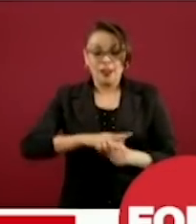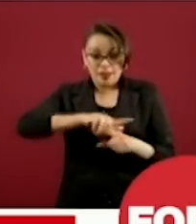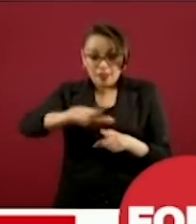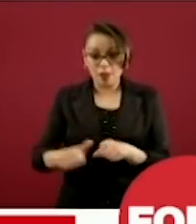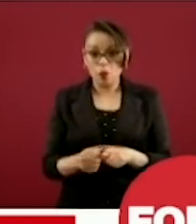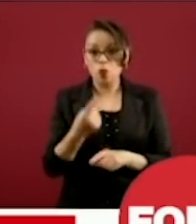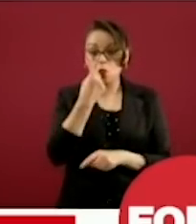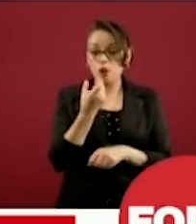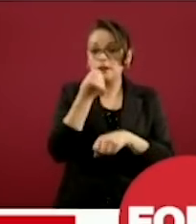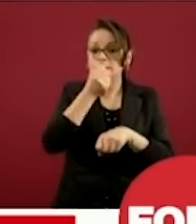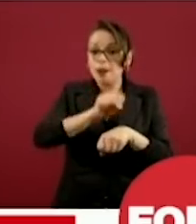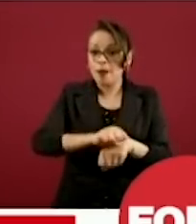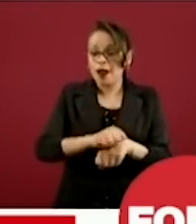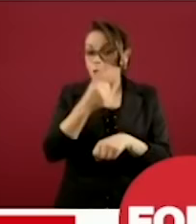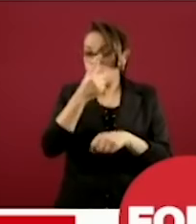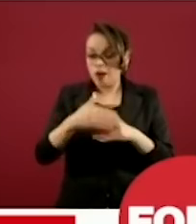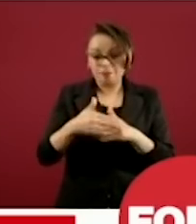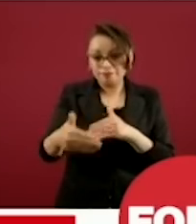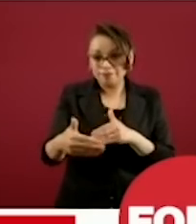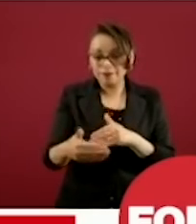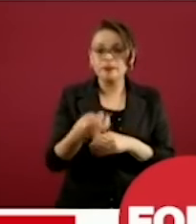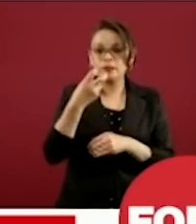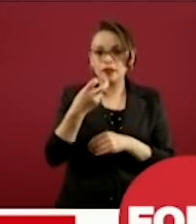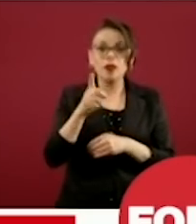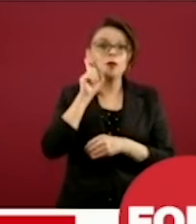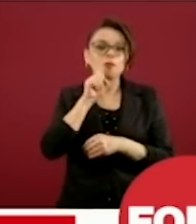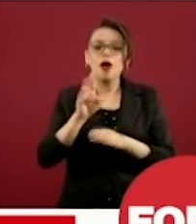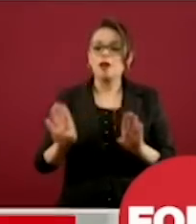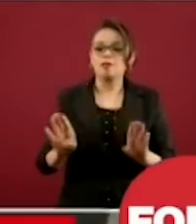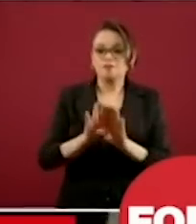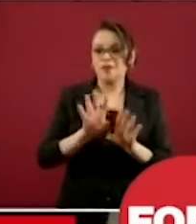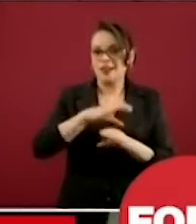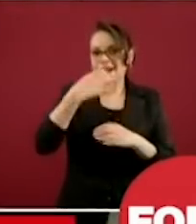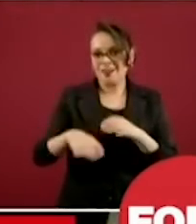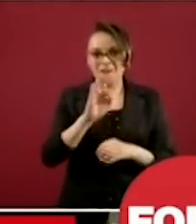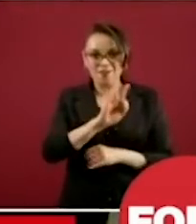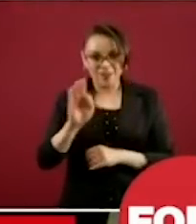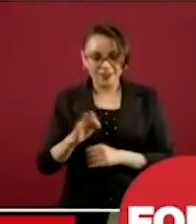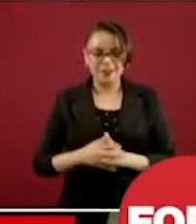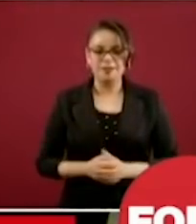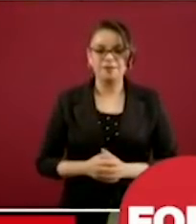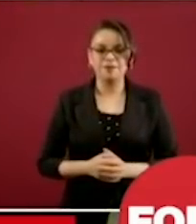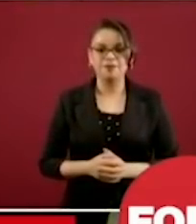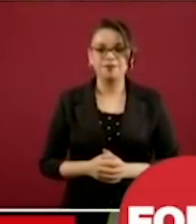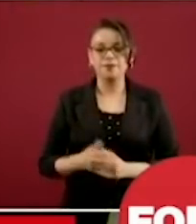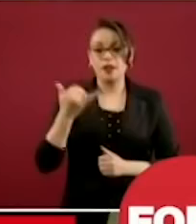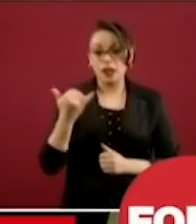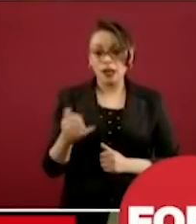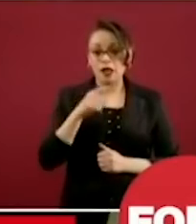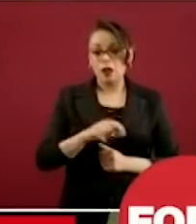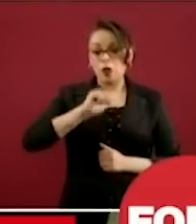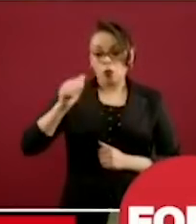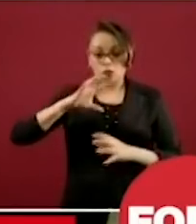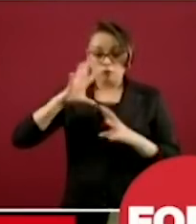esta precisamente la que estamos por cerrar el día de mañana. Y en la siguiente veremos también nuestra misma curva de casos acumulados, pero